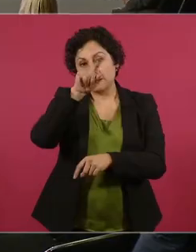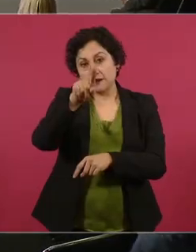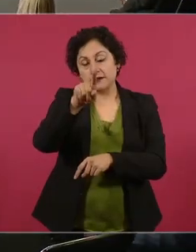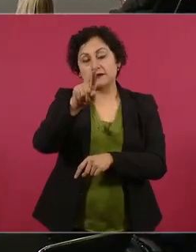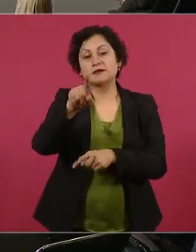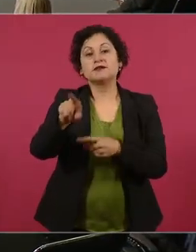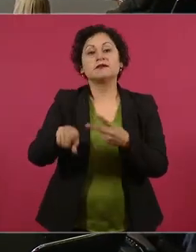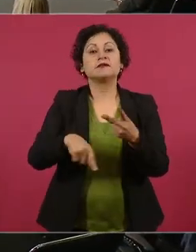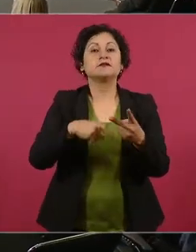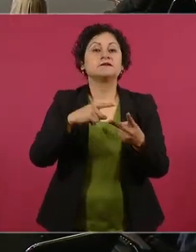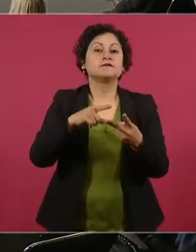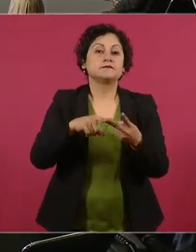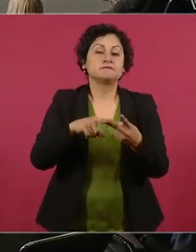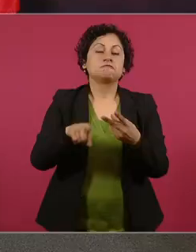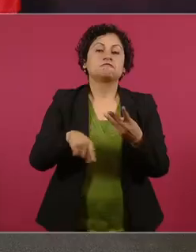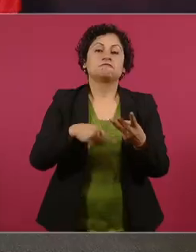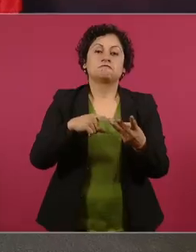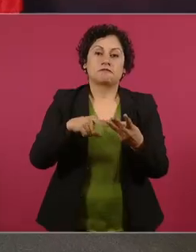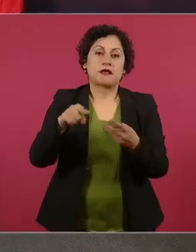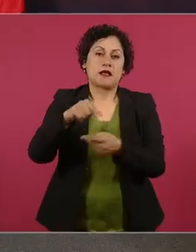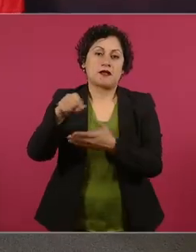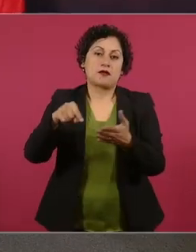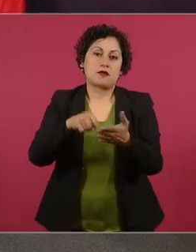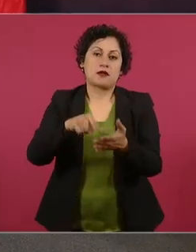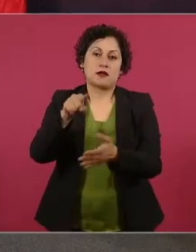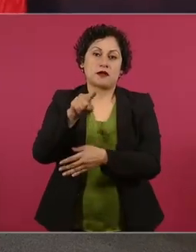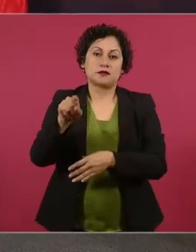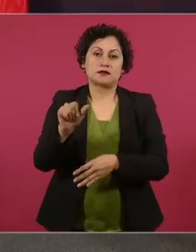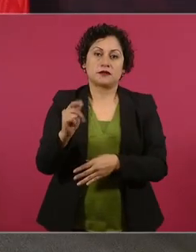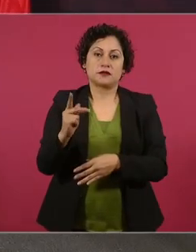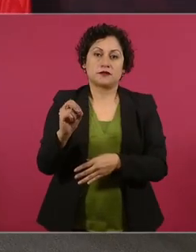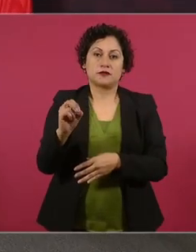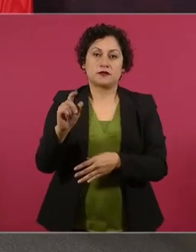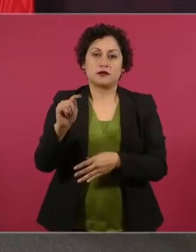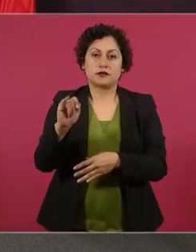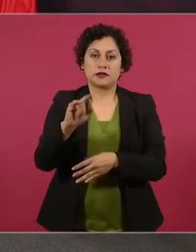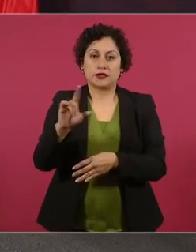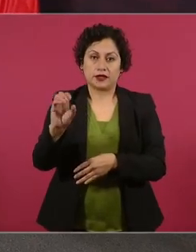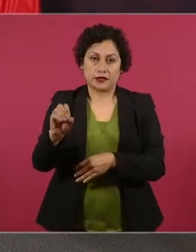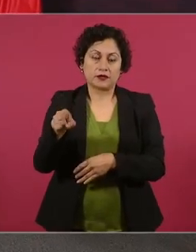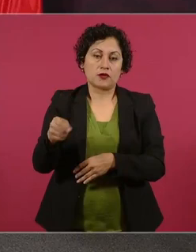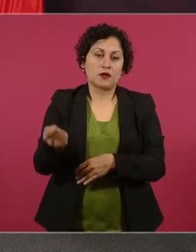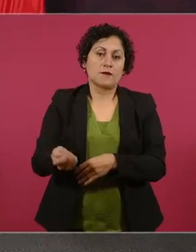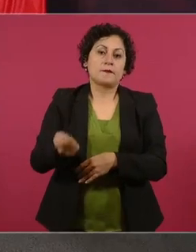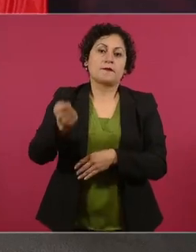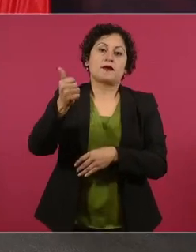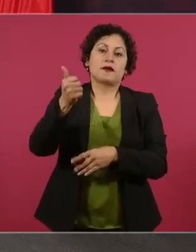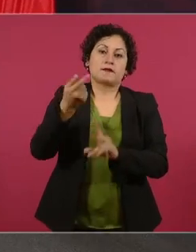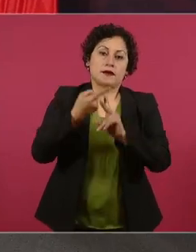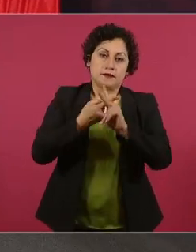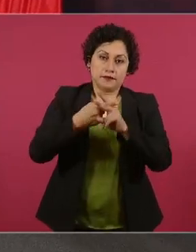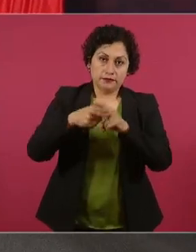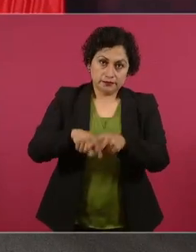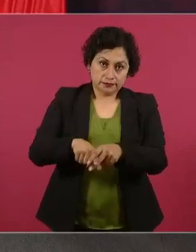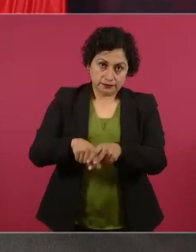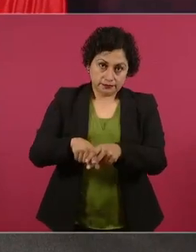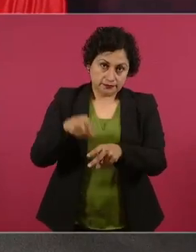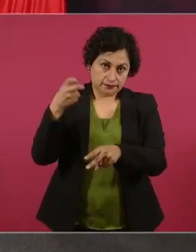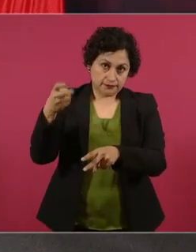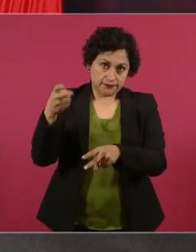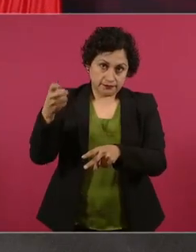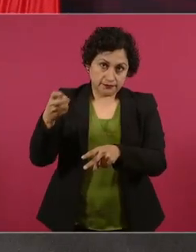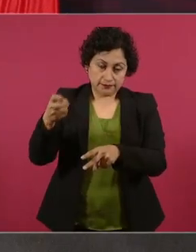en Zapotillo, ya se va a inaugurar la primera etapa de ese